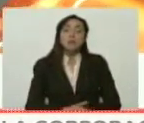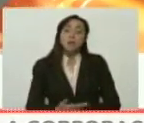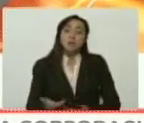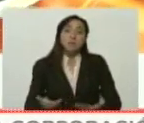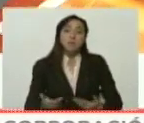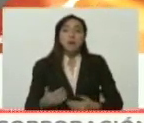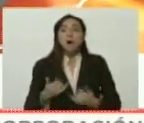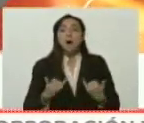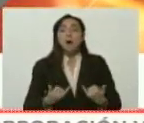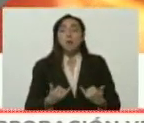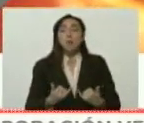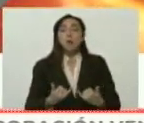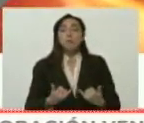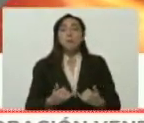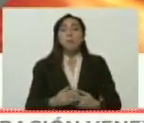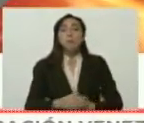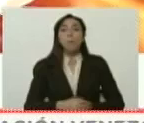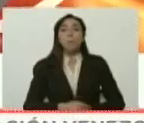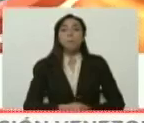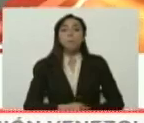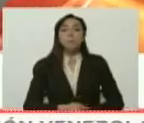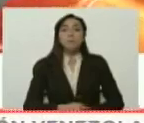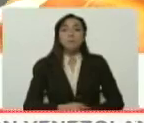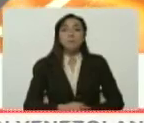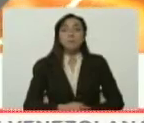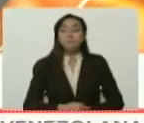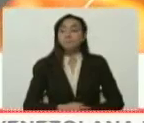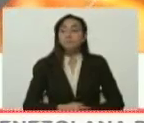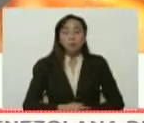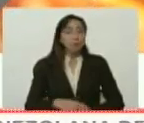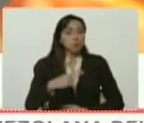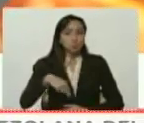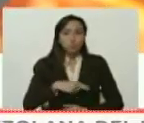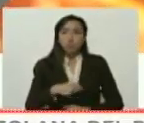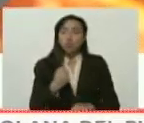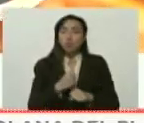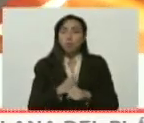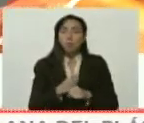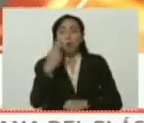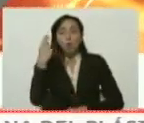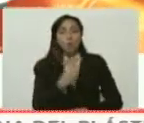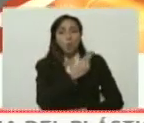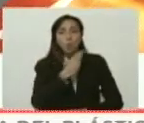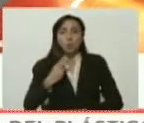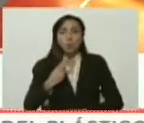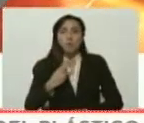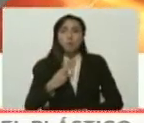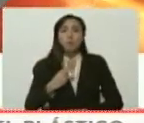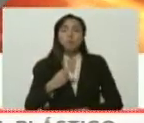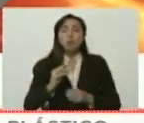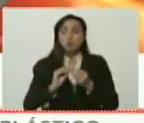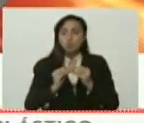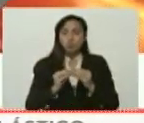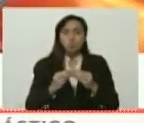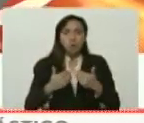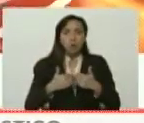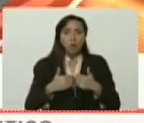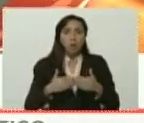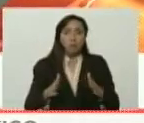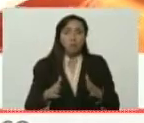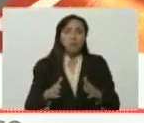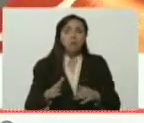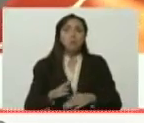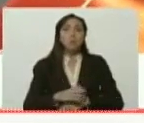aquí existe una clase trabajadora comprometida. Ya muy pronto va a estar restablecido el servicio. Pedimos